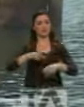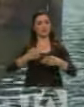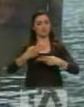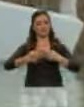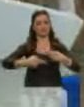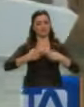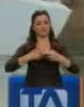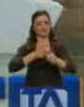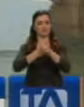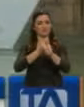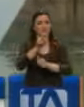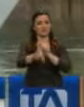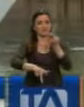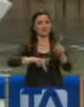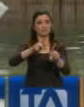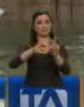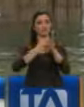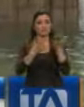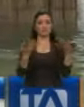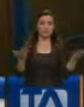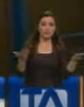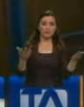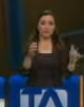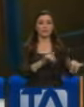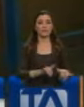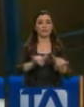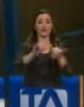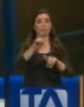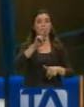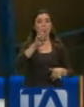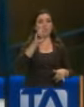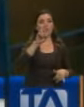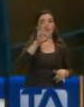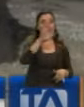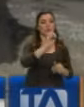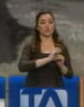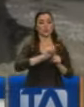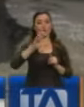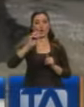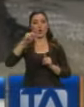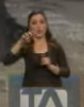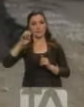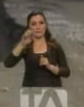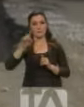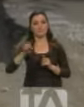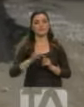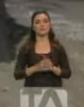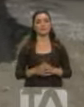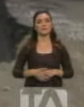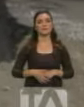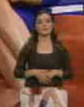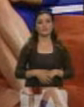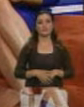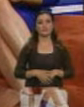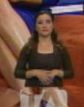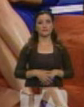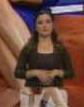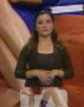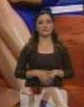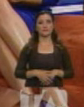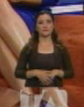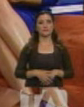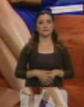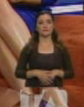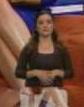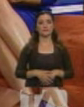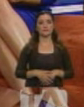negocios cercanos a la playa. Un panorama similar ocurrió en Puerto López y Salango. María José Jaramillo, 24 horas.